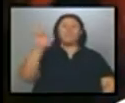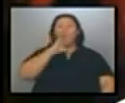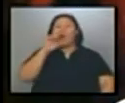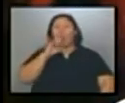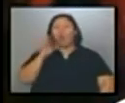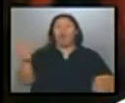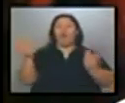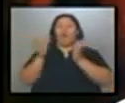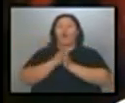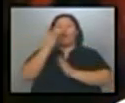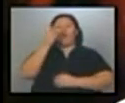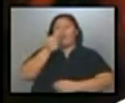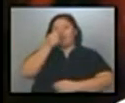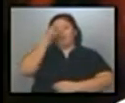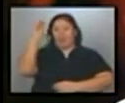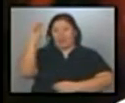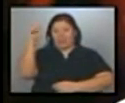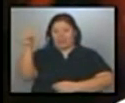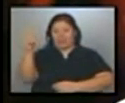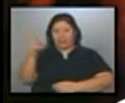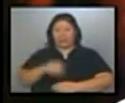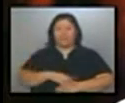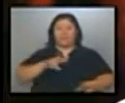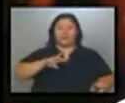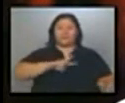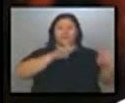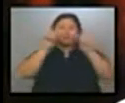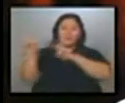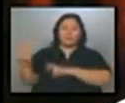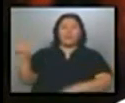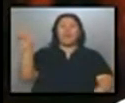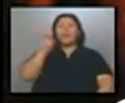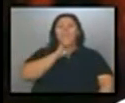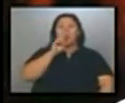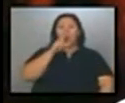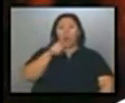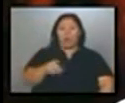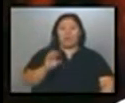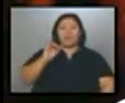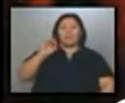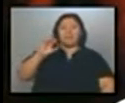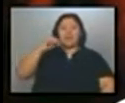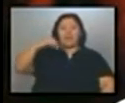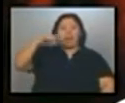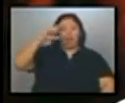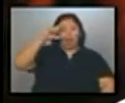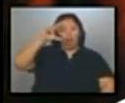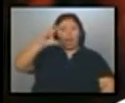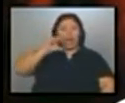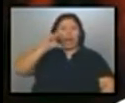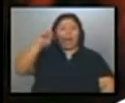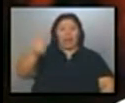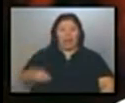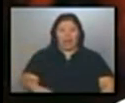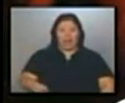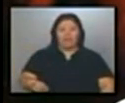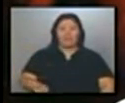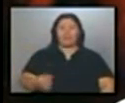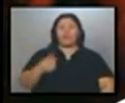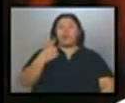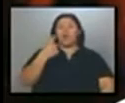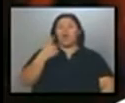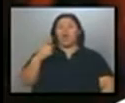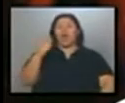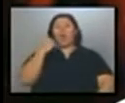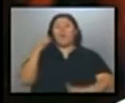ver. Noelia Marsol, me parece una hermosa chica. Por eso elegimos esta nota y nada más que por eso está con su novio hace un año y medio. El